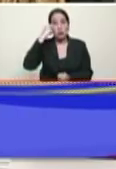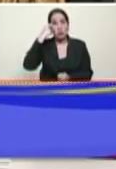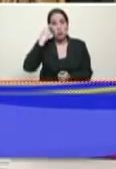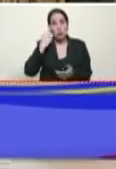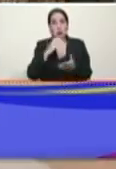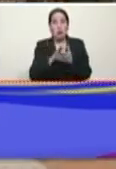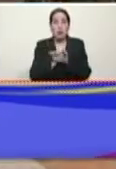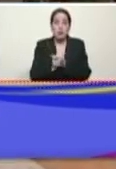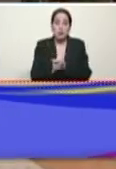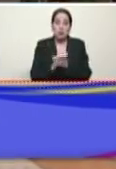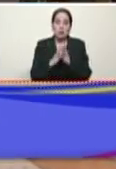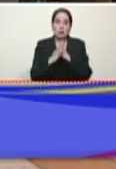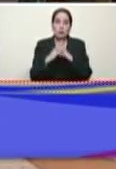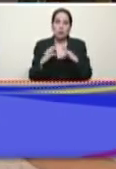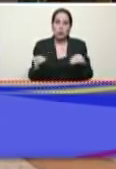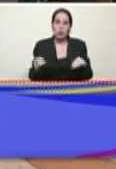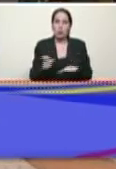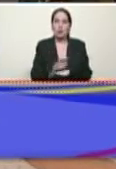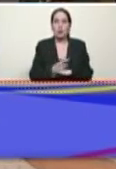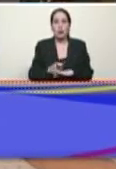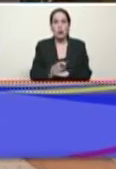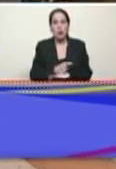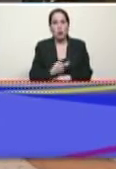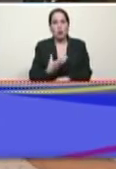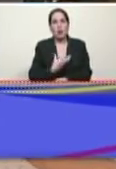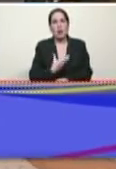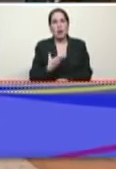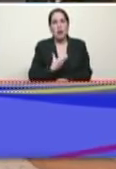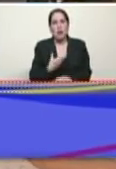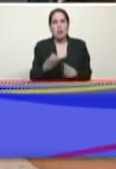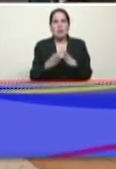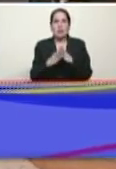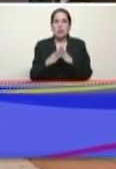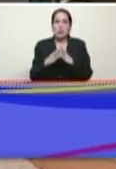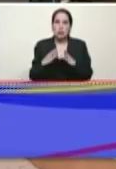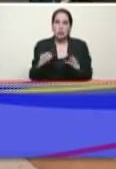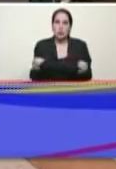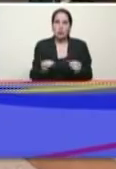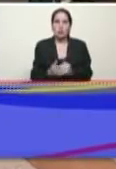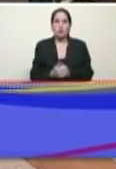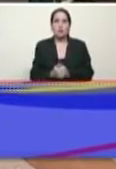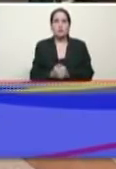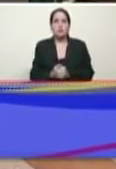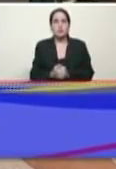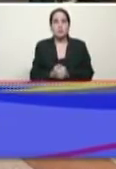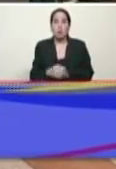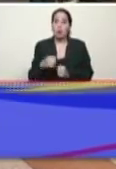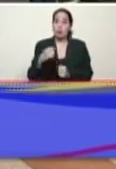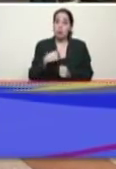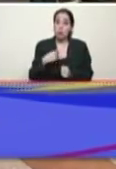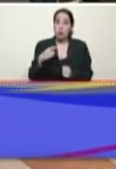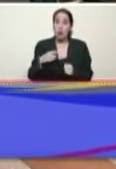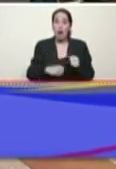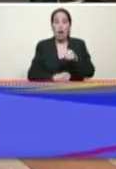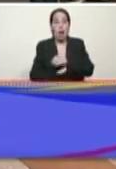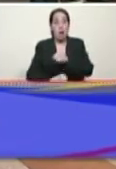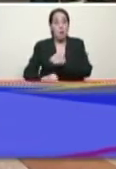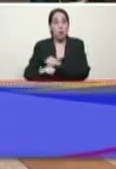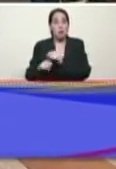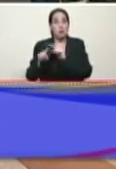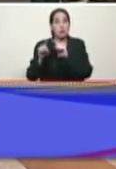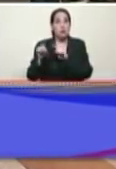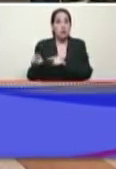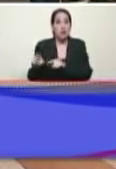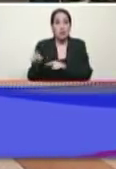y compañeras, gobernadores y gobernadoras, alcaldes y alcaldesas, cuento con ustedes para la Venezuela